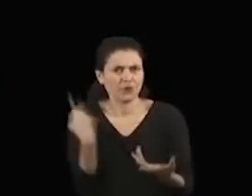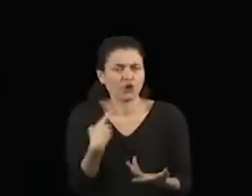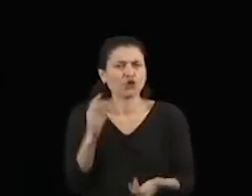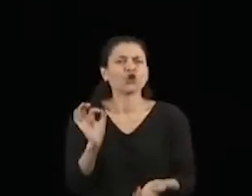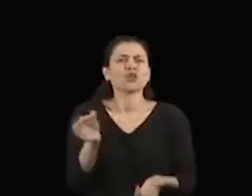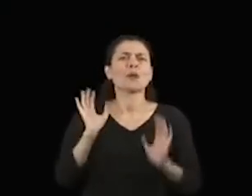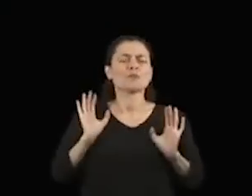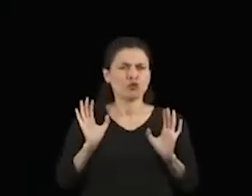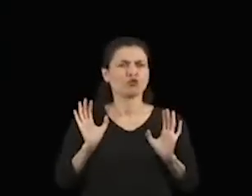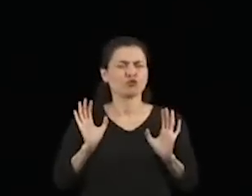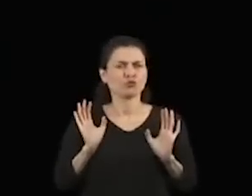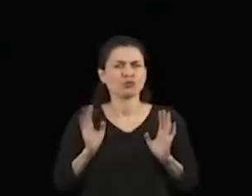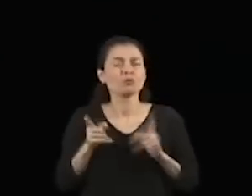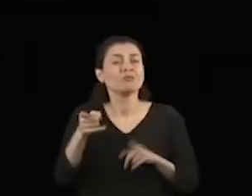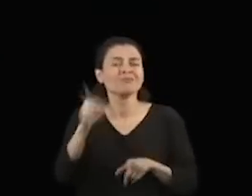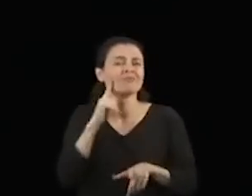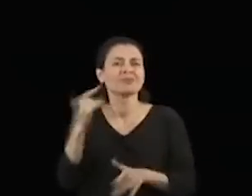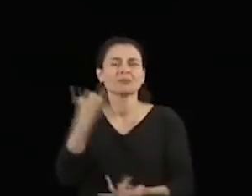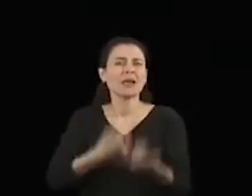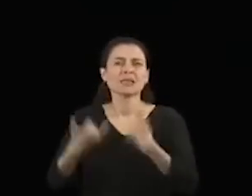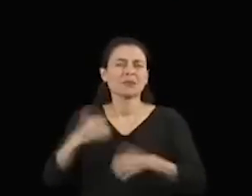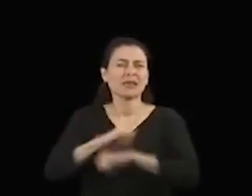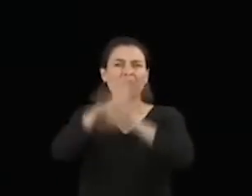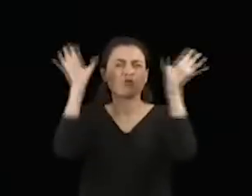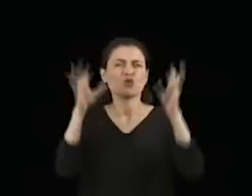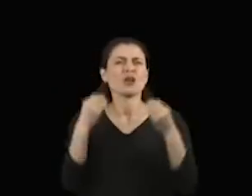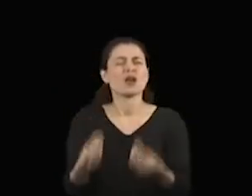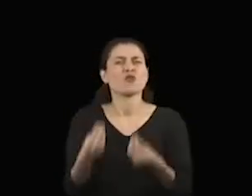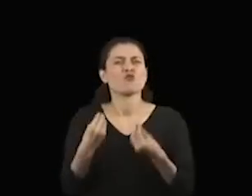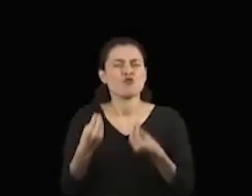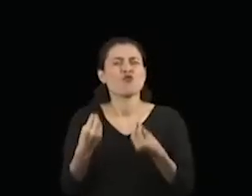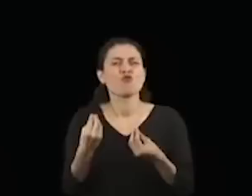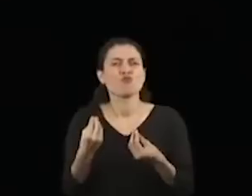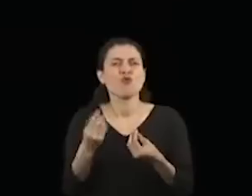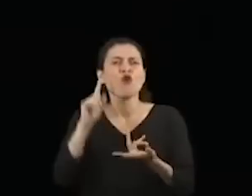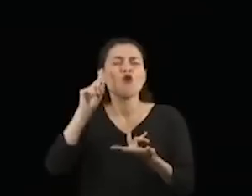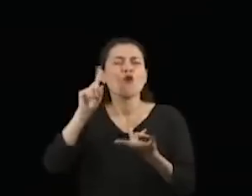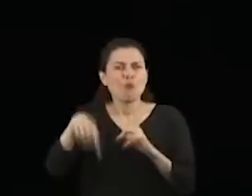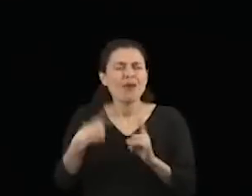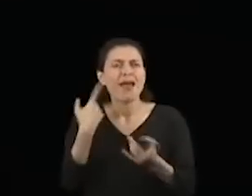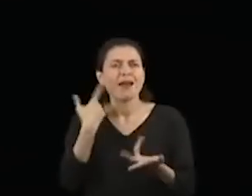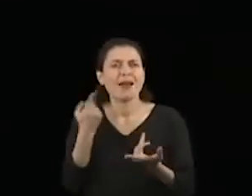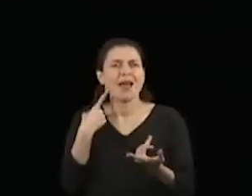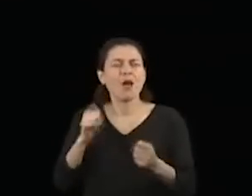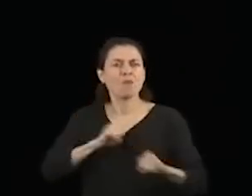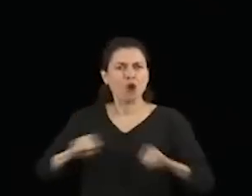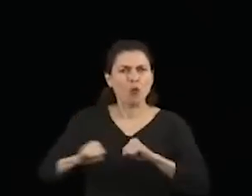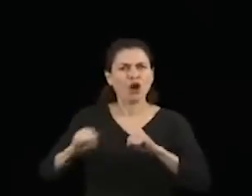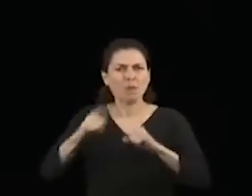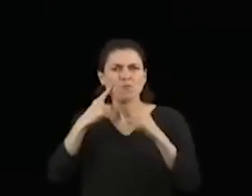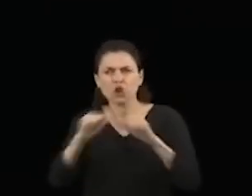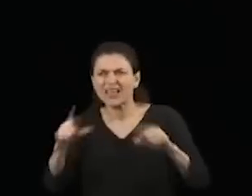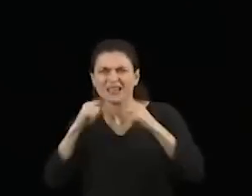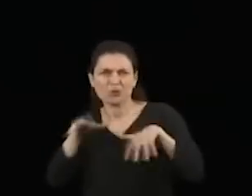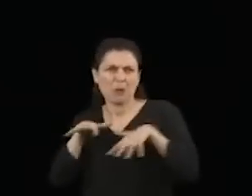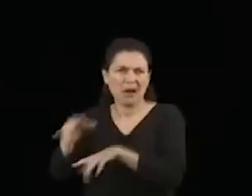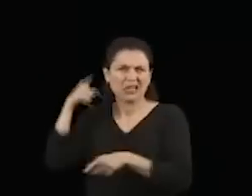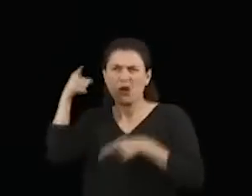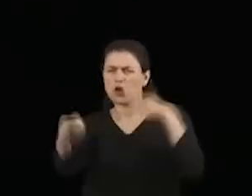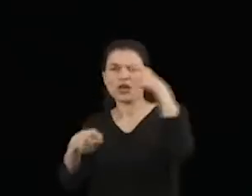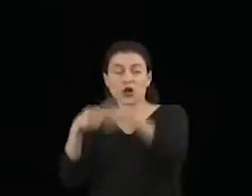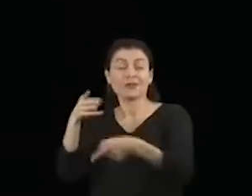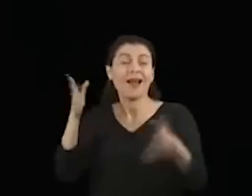Y entonces eso también explica por qué, digamos, hay tanto torpedeo. Porque no solo están